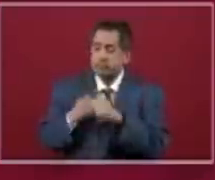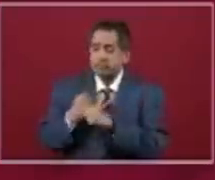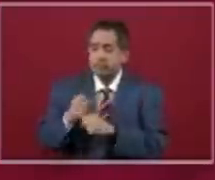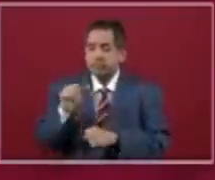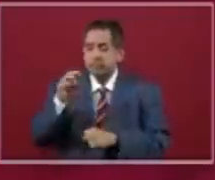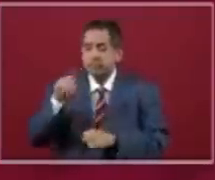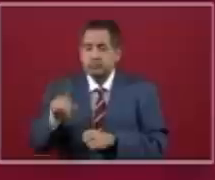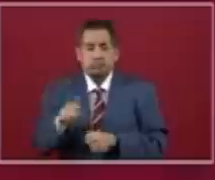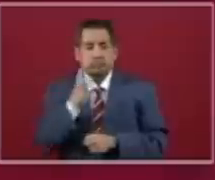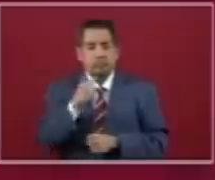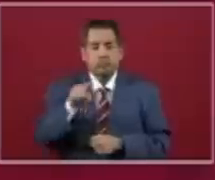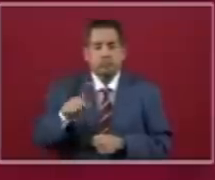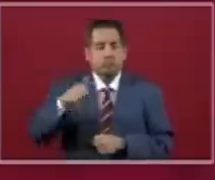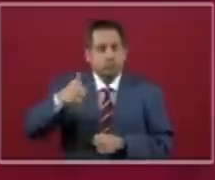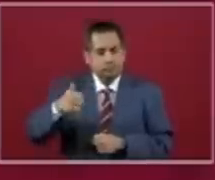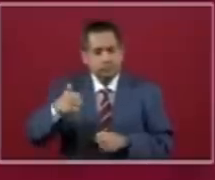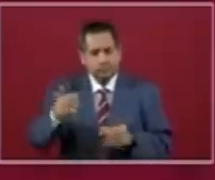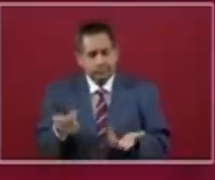ser 1.6.